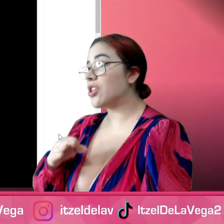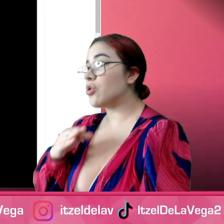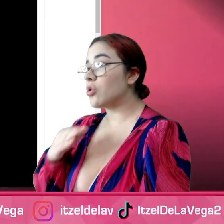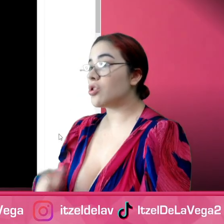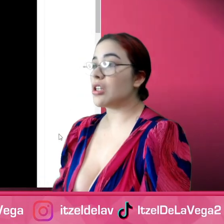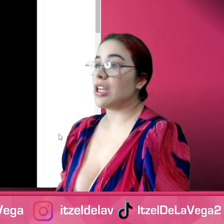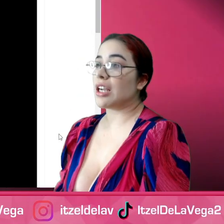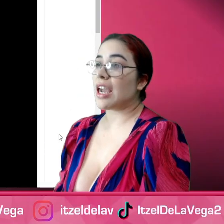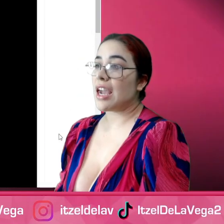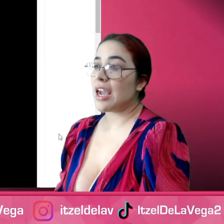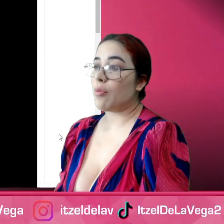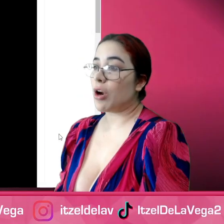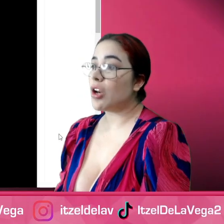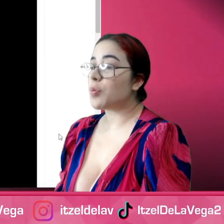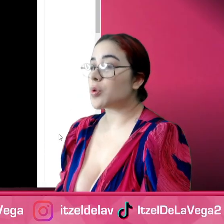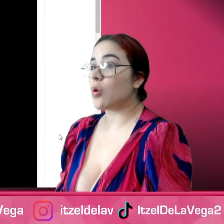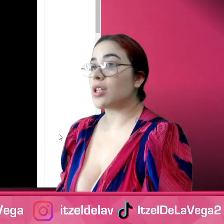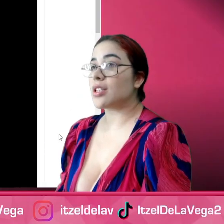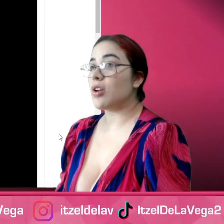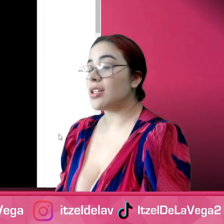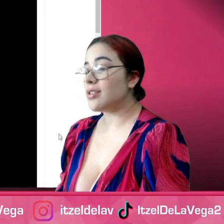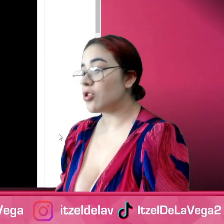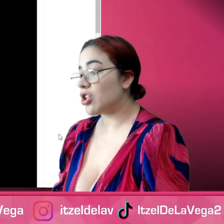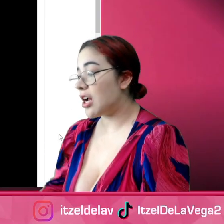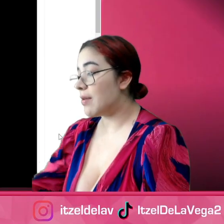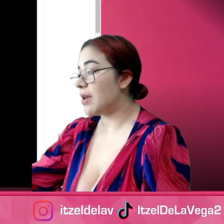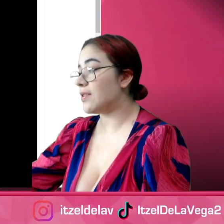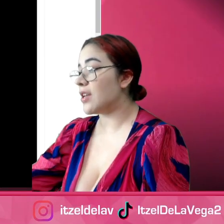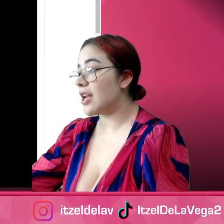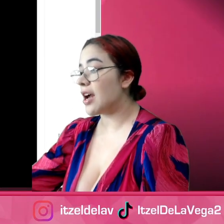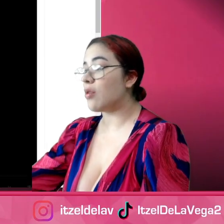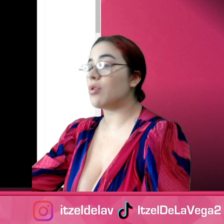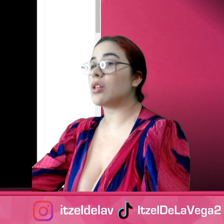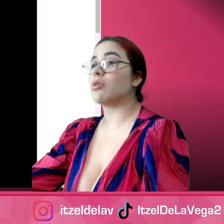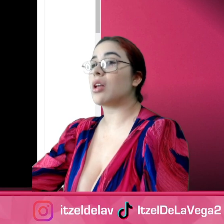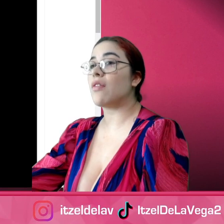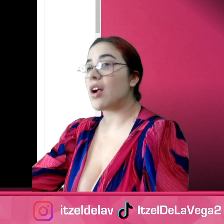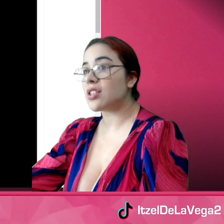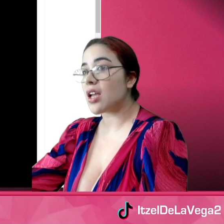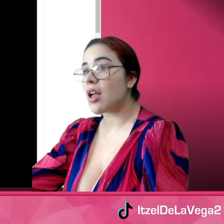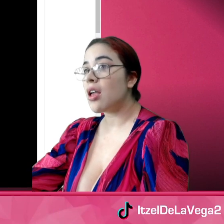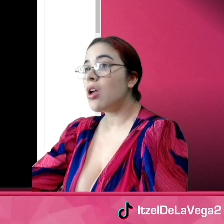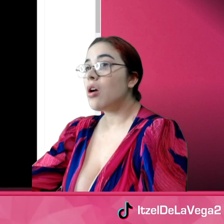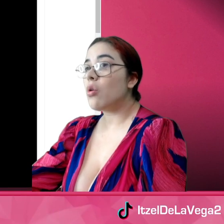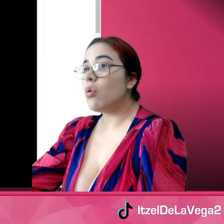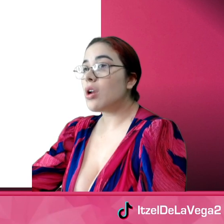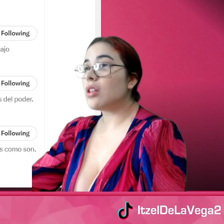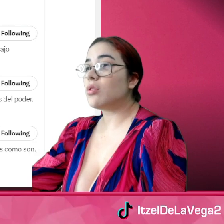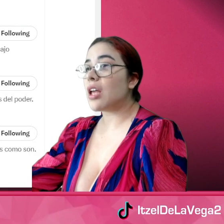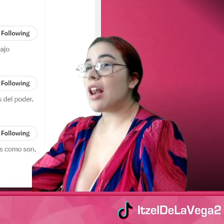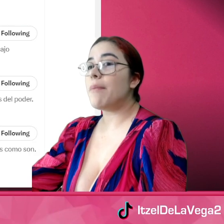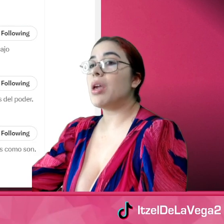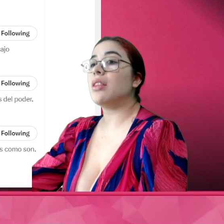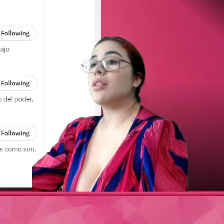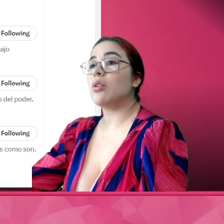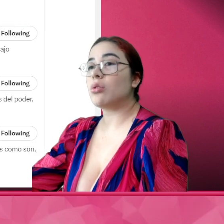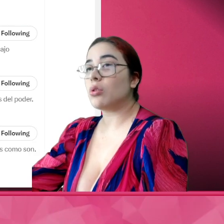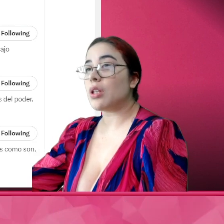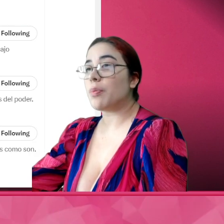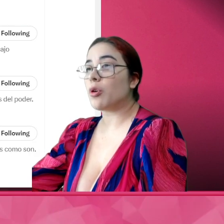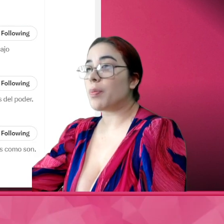con hechos que, bueno, pues lo que salió a decir Xochitl Gálvez era una total farsa, una total